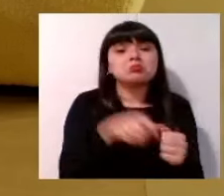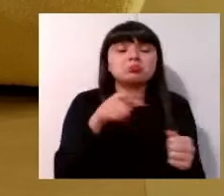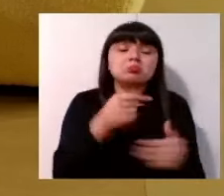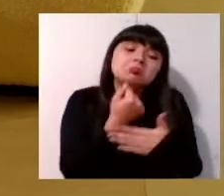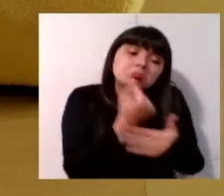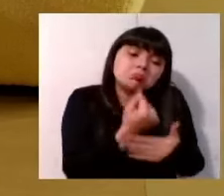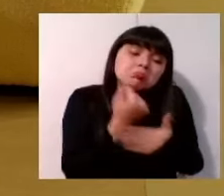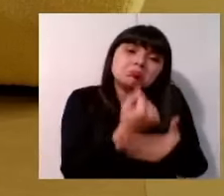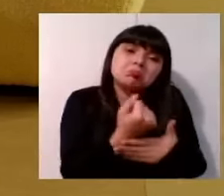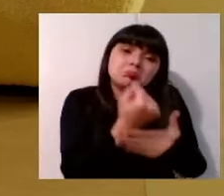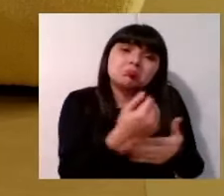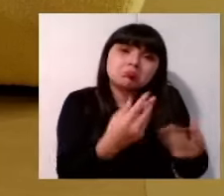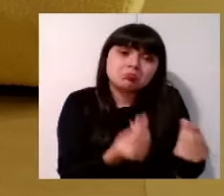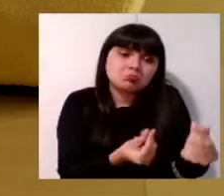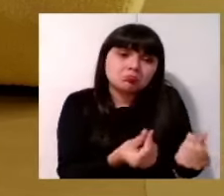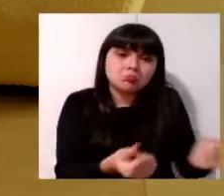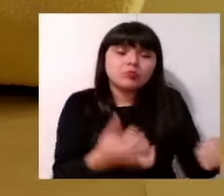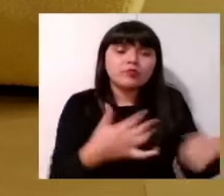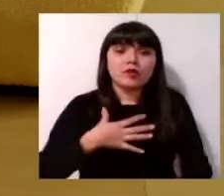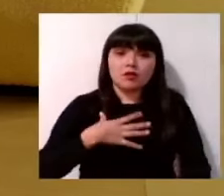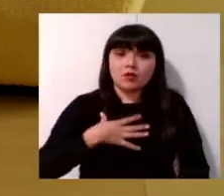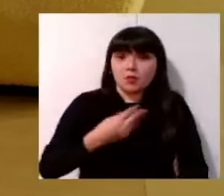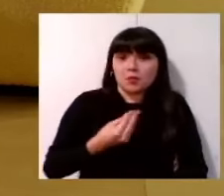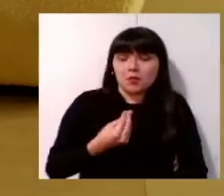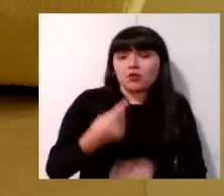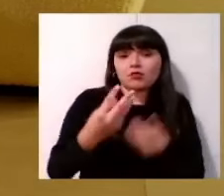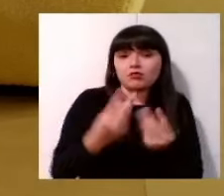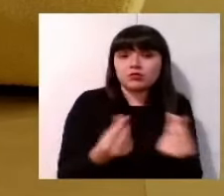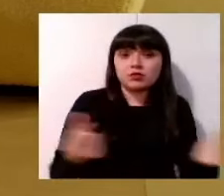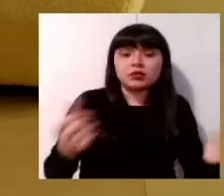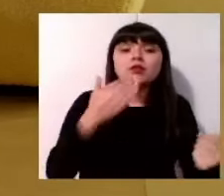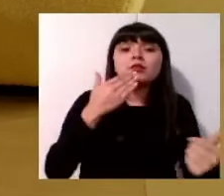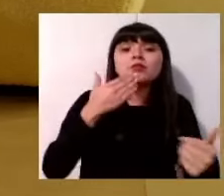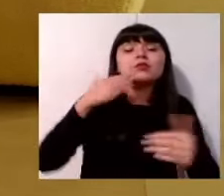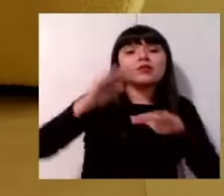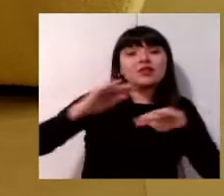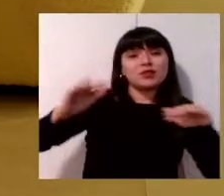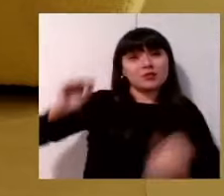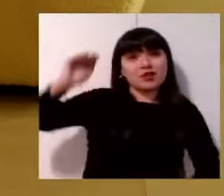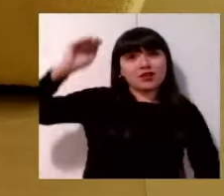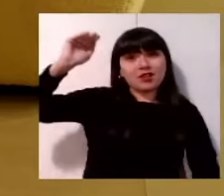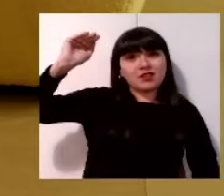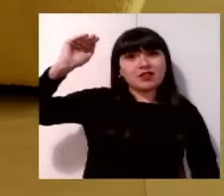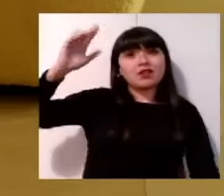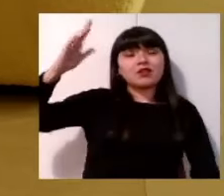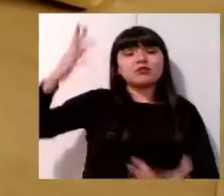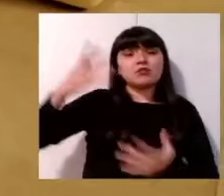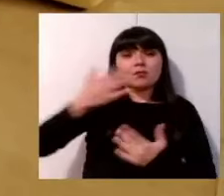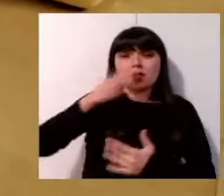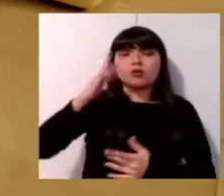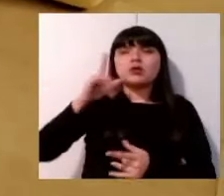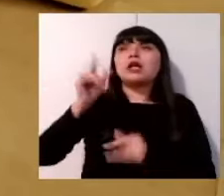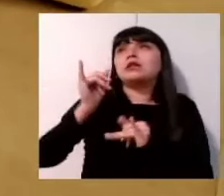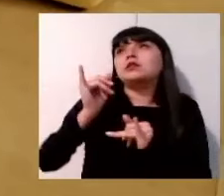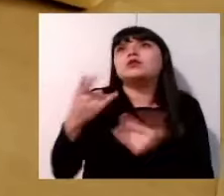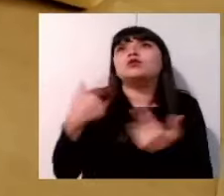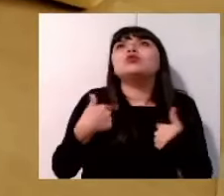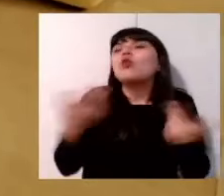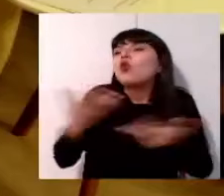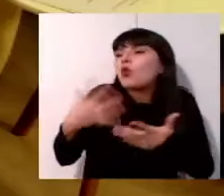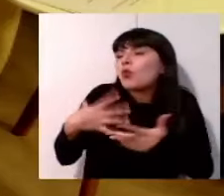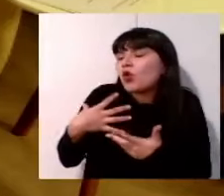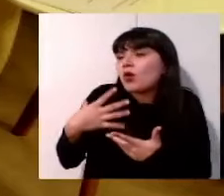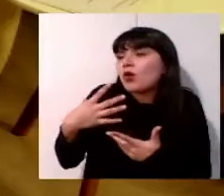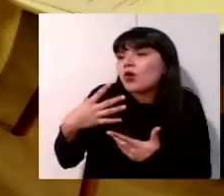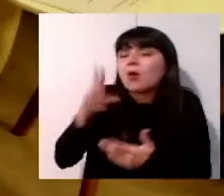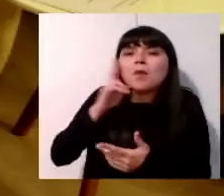se puede manejar. Siempre conversarlo con los niños ya más grandes. ¿Pero cómo le quito el miedo? O sea, independiente de que ya me acuesto a dormir, pero para que no sea